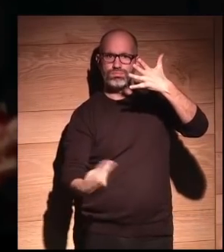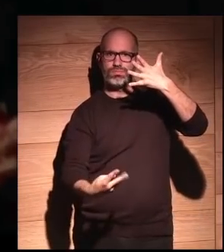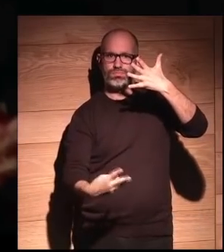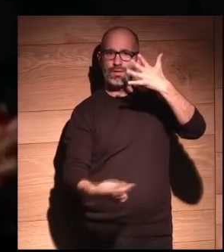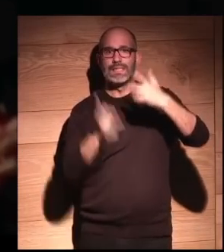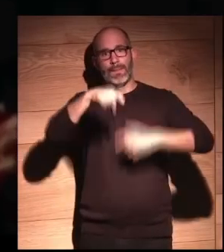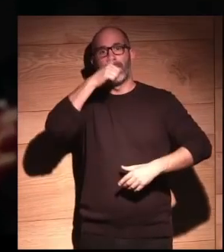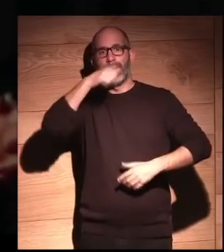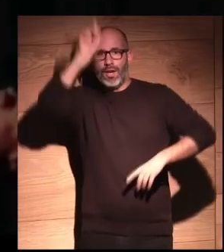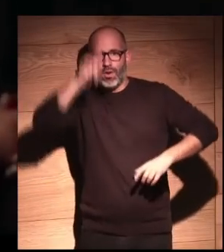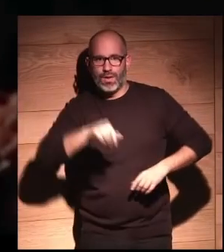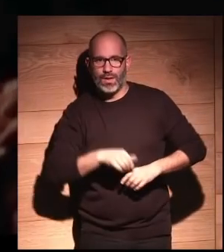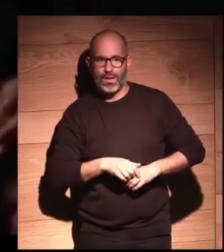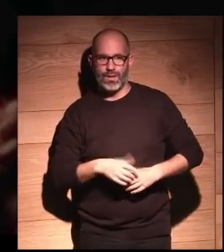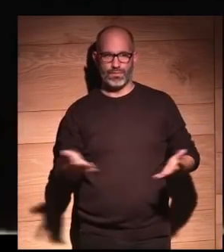acuerdo. ¿Y el vino?